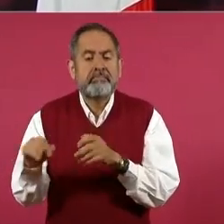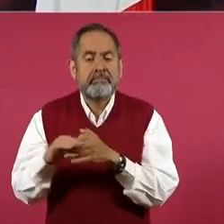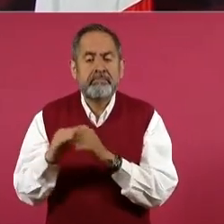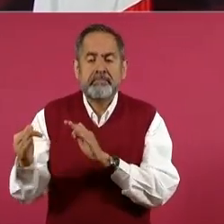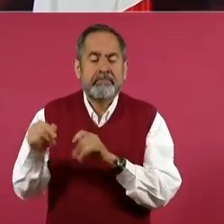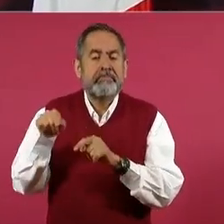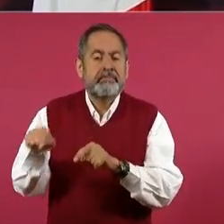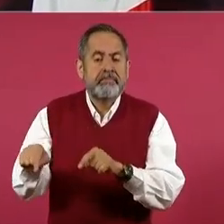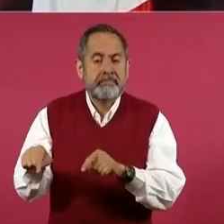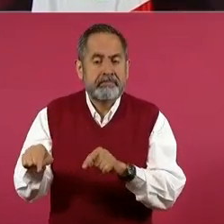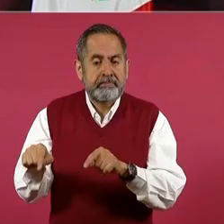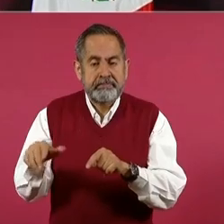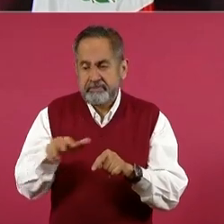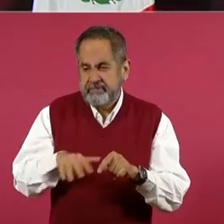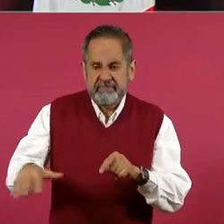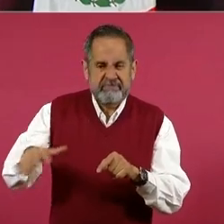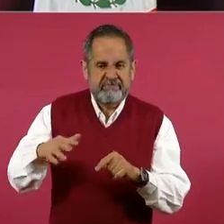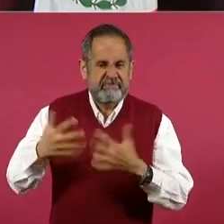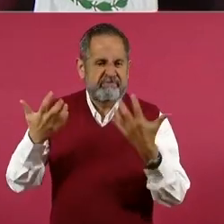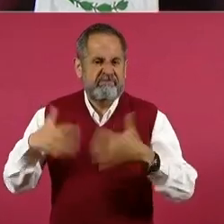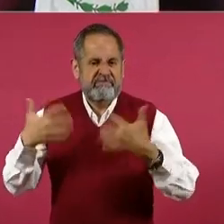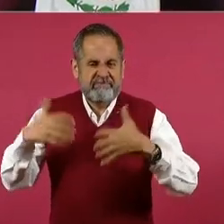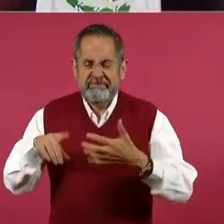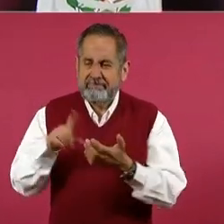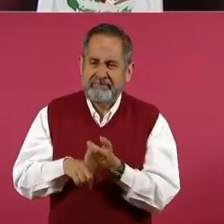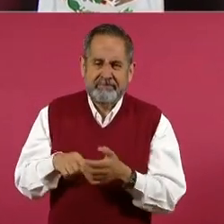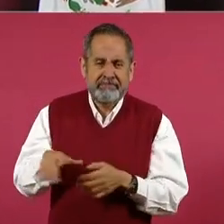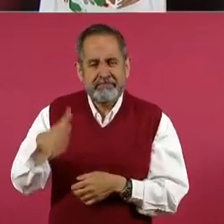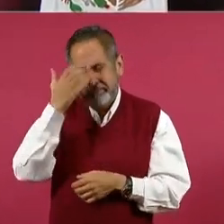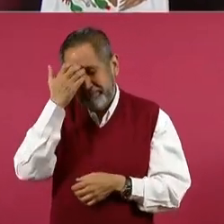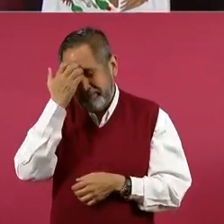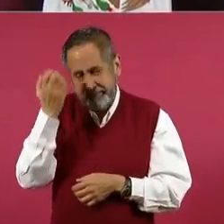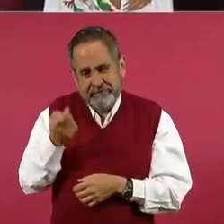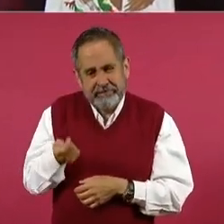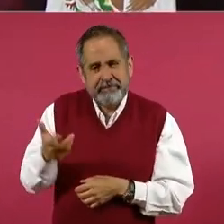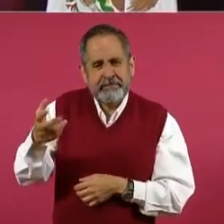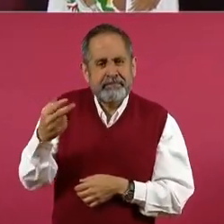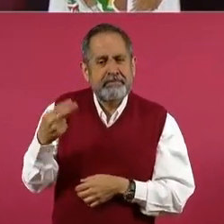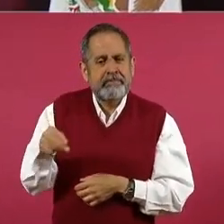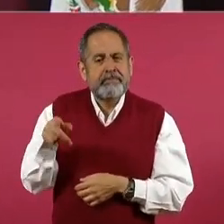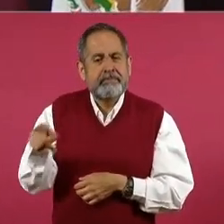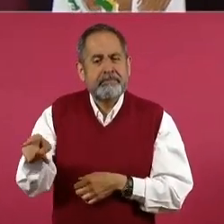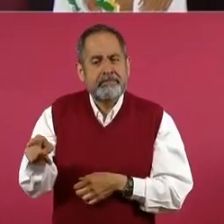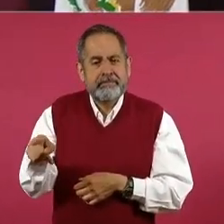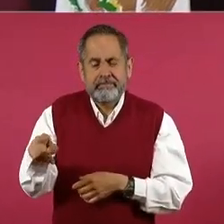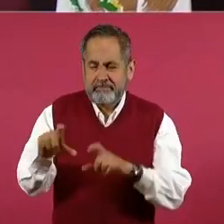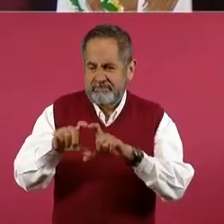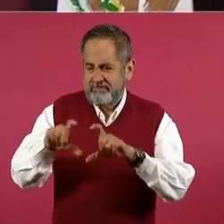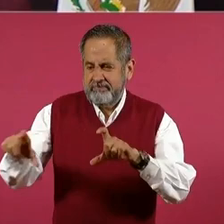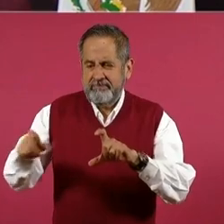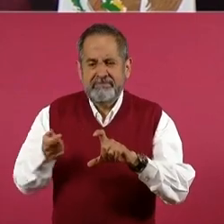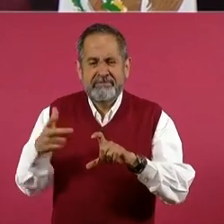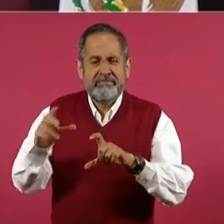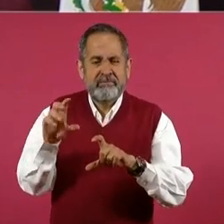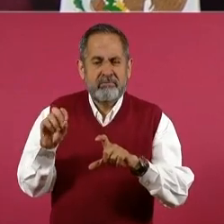el desarrollo de todo lo que fue el campo conocido como la Faja de Oro,